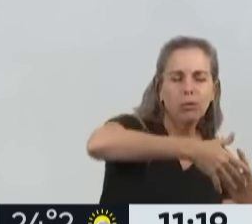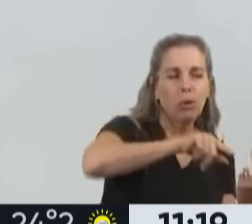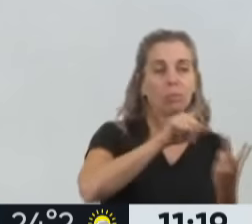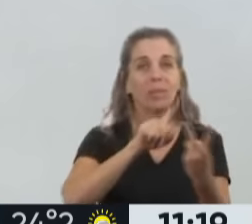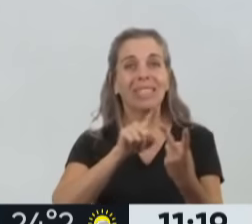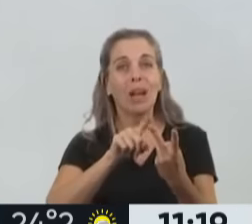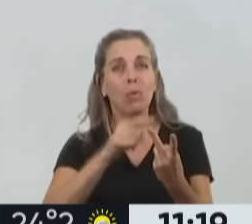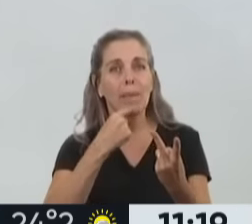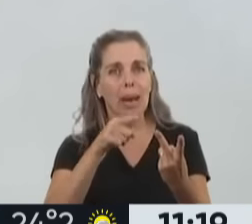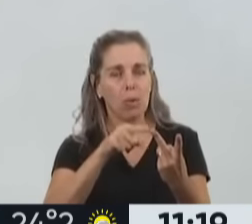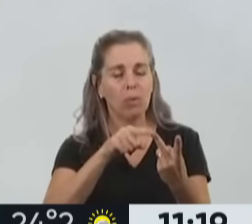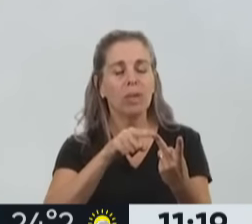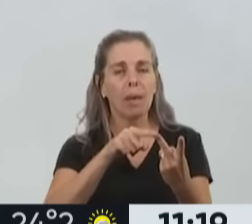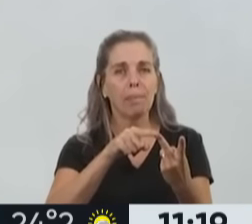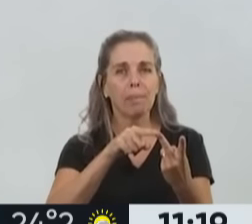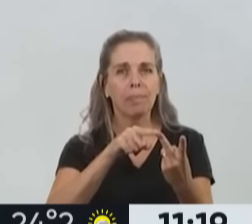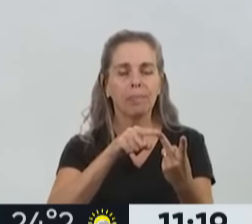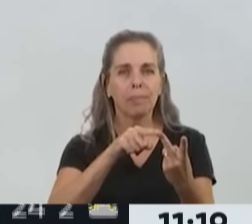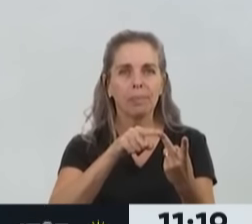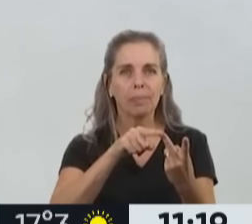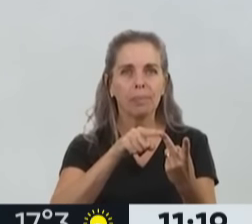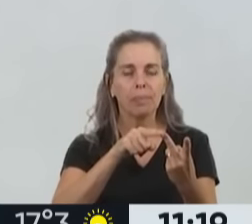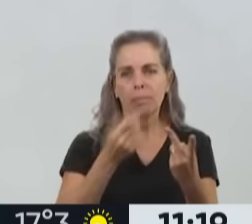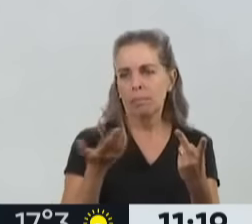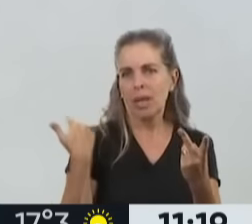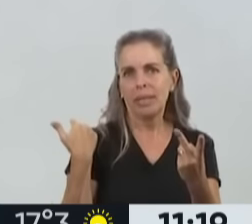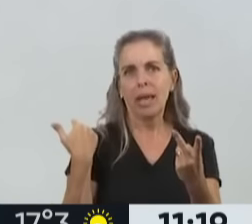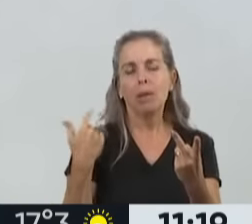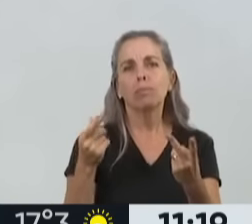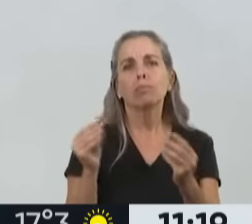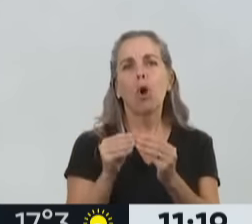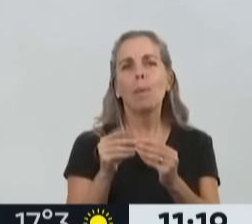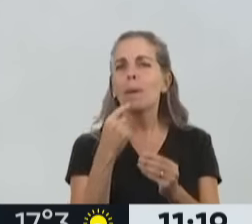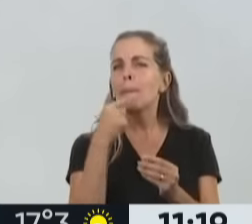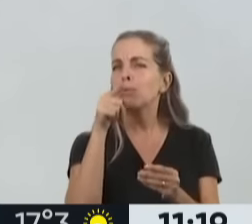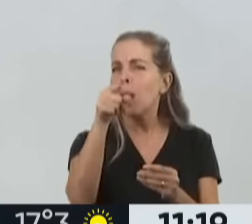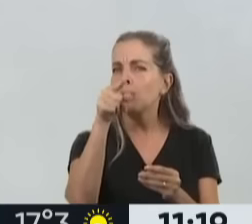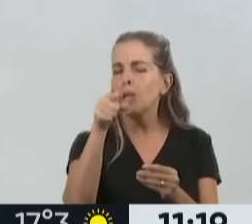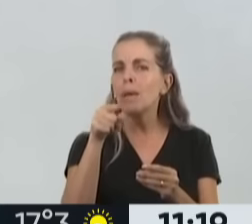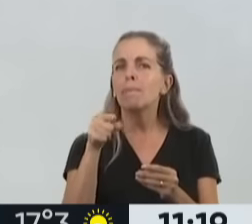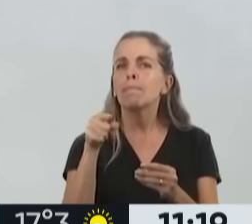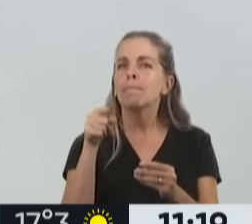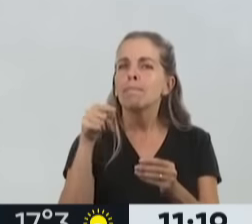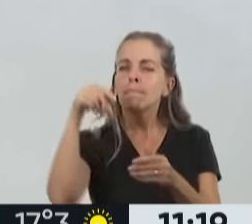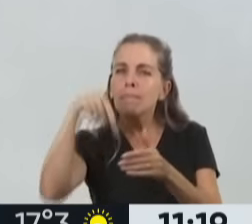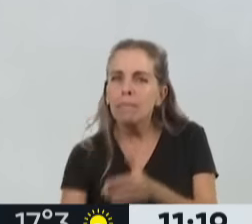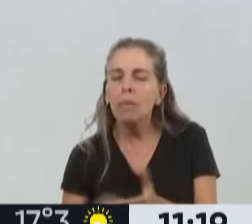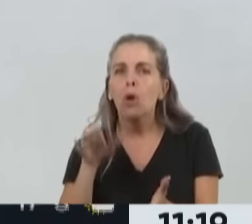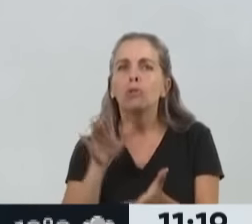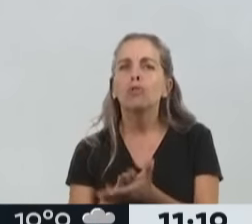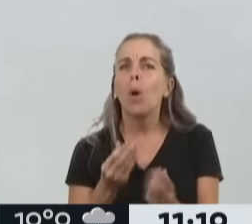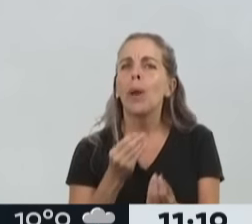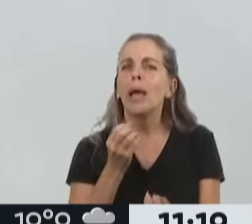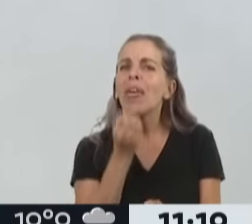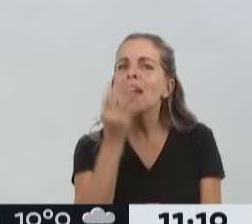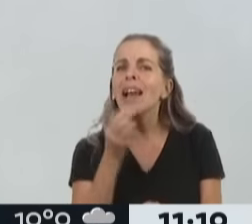sí tenía preparada a ver e ayer un colega le pregunta más técnicamente sobre el tema blanqueo y en especial la